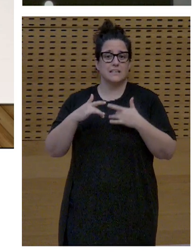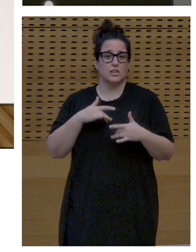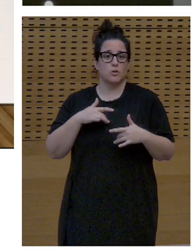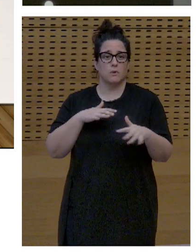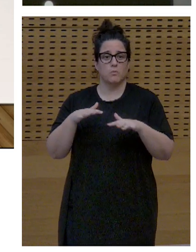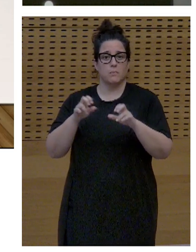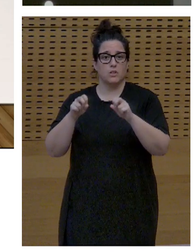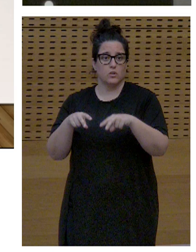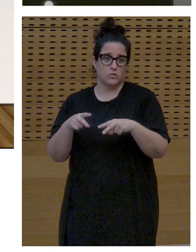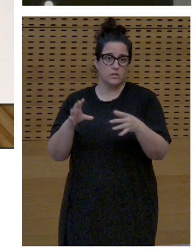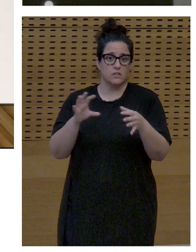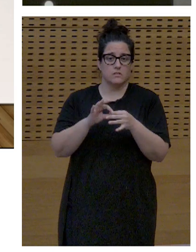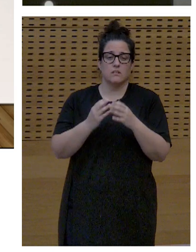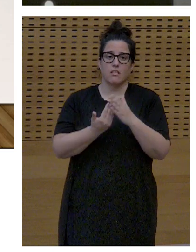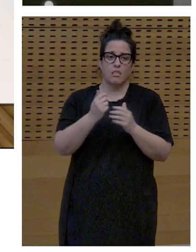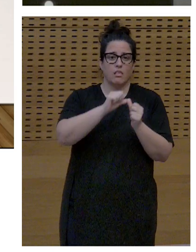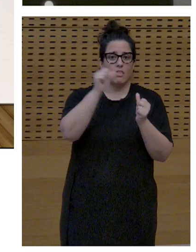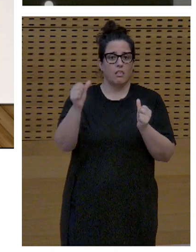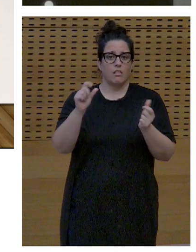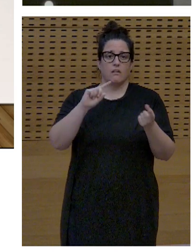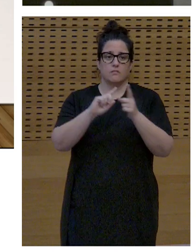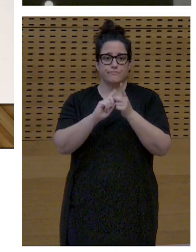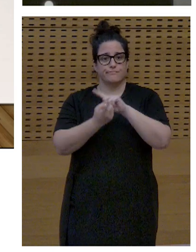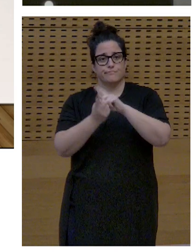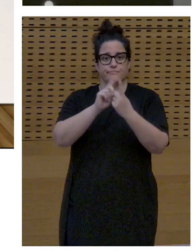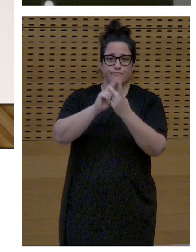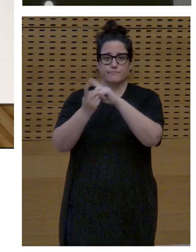van cambiando a lo largo del día.